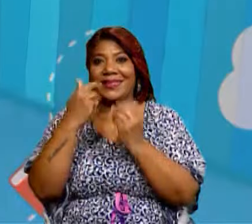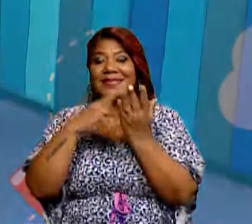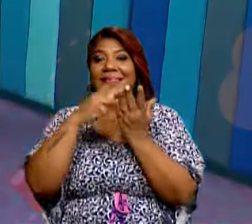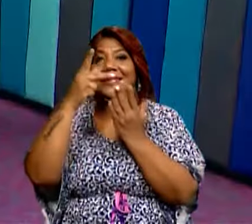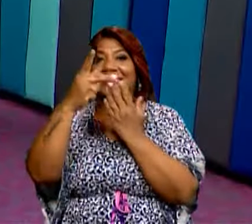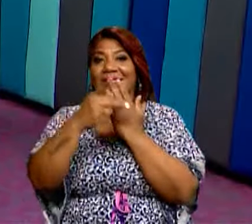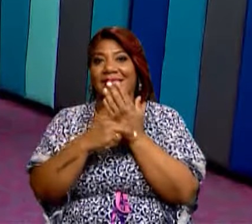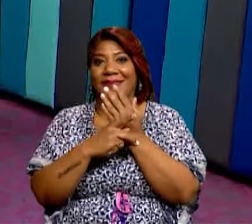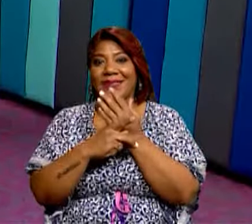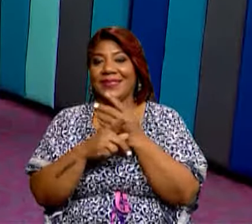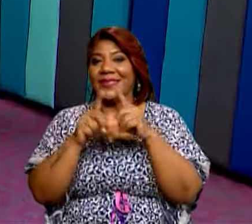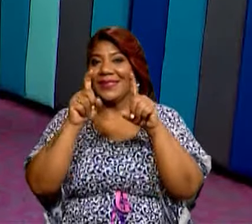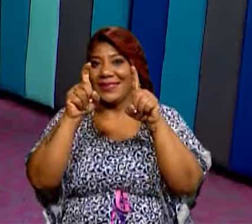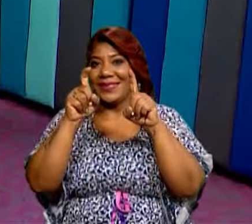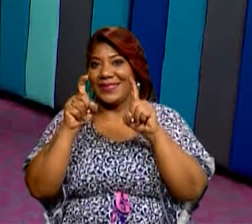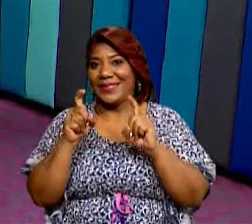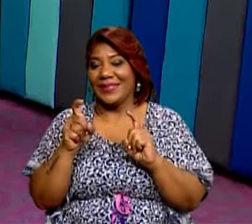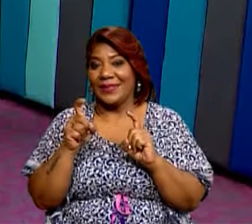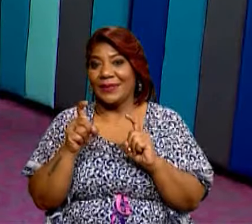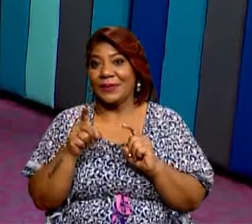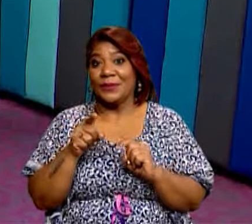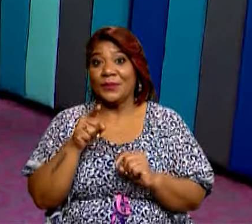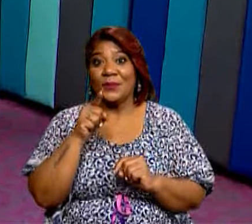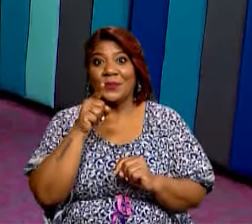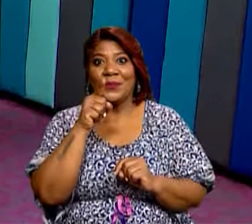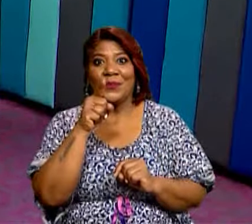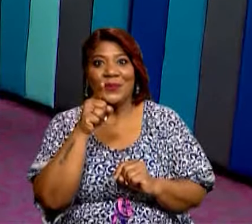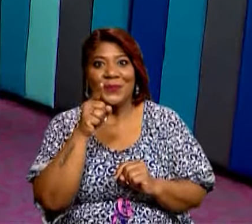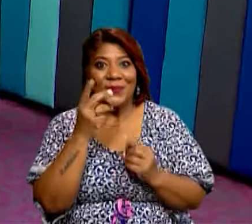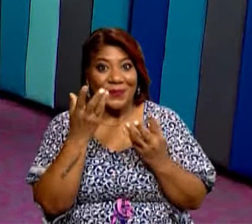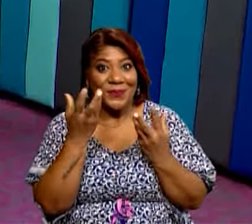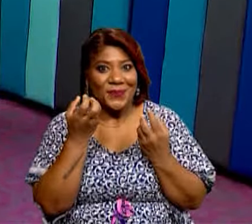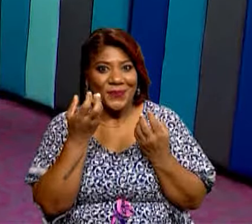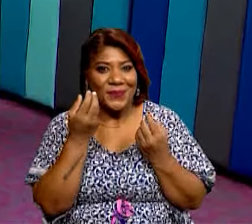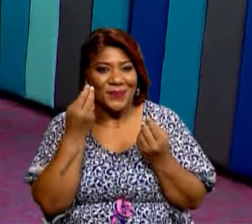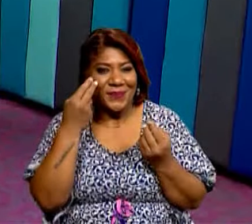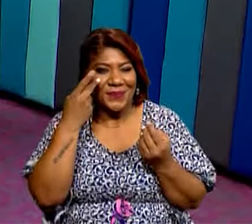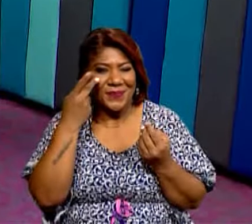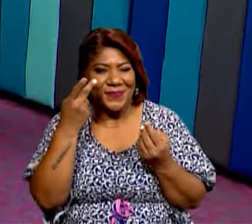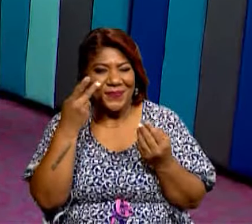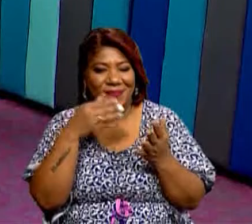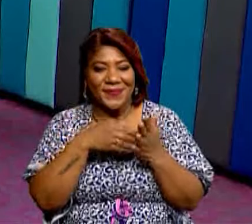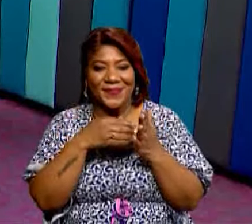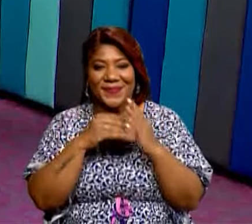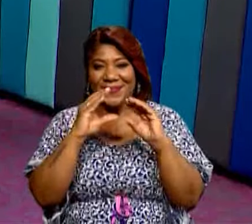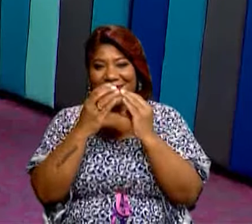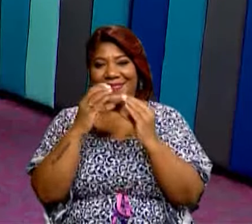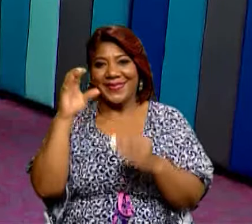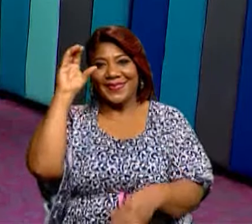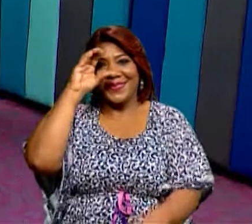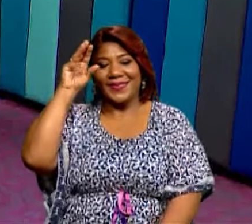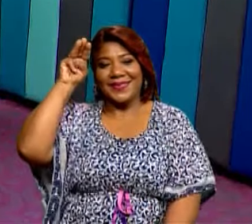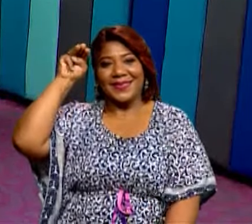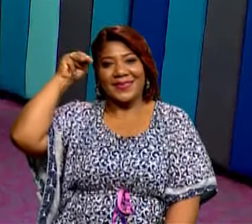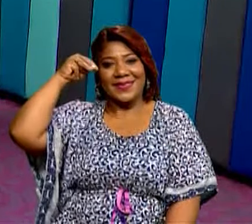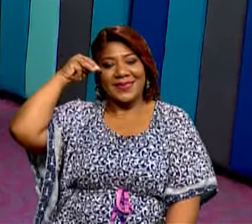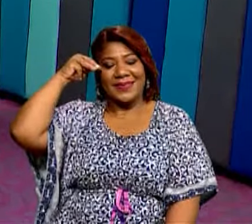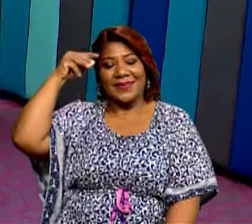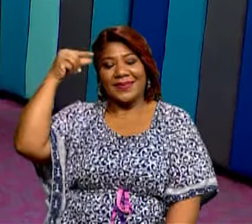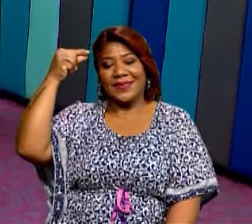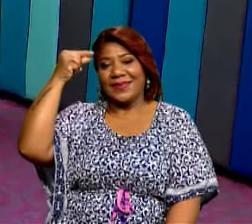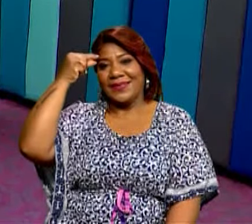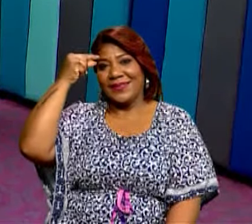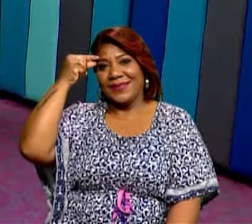apoyo en este proyecto educativo. Y si quieres revivir estas clases, puedes verla a través de la aplicación